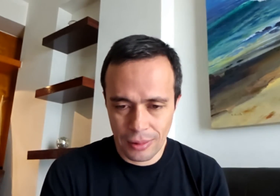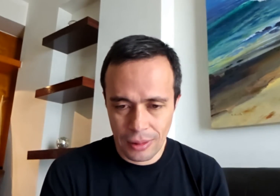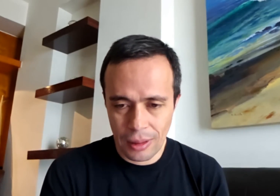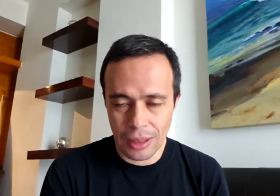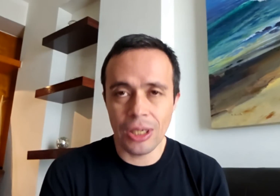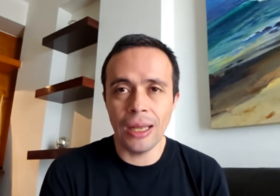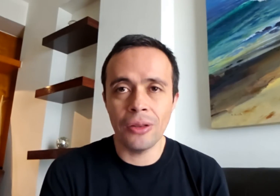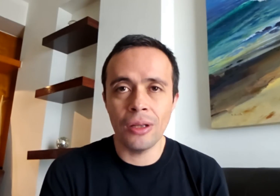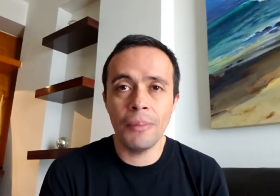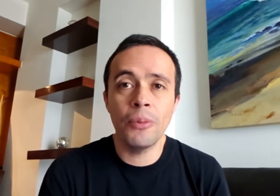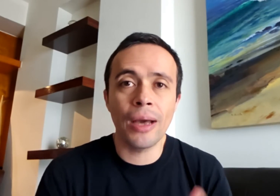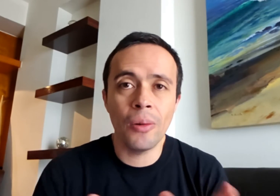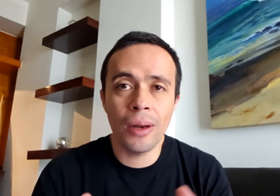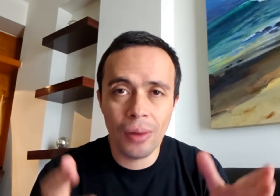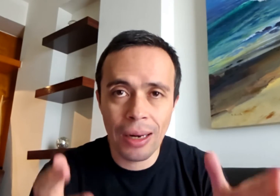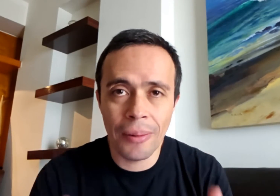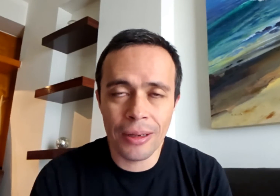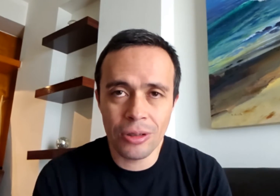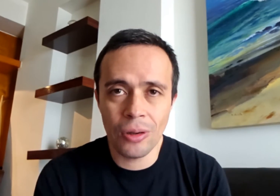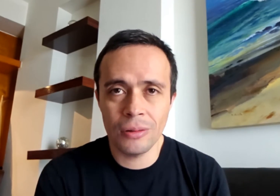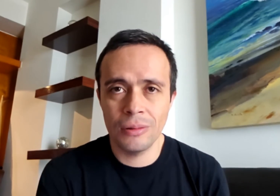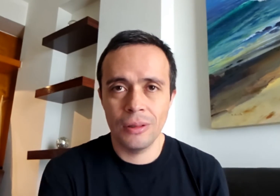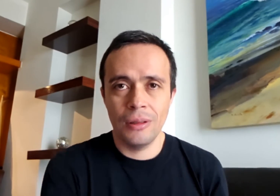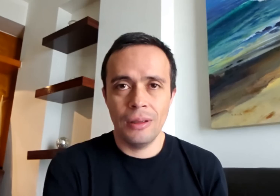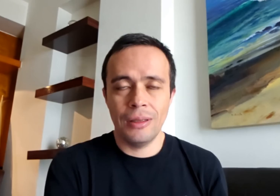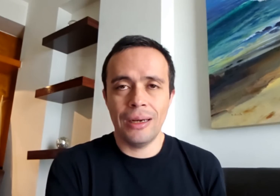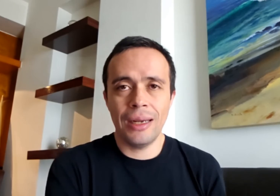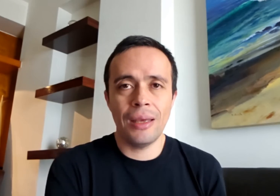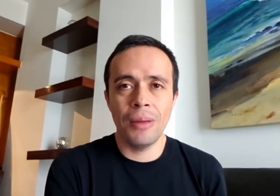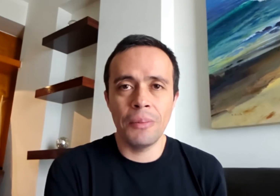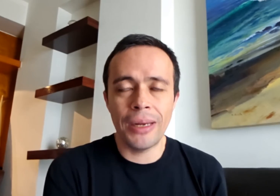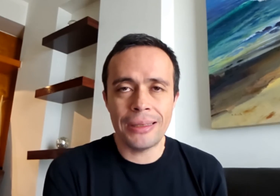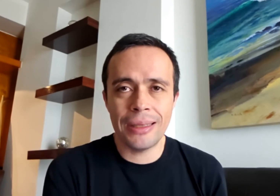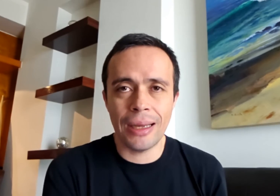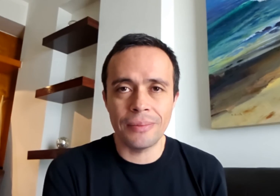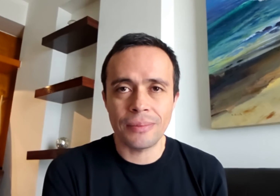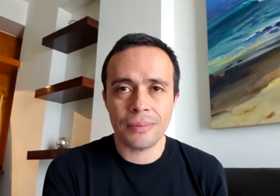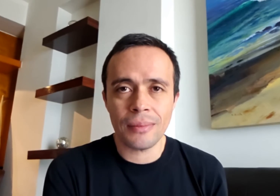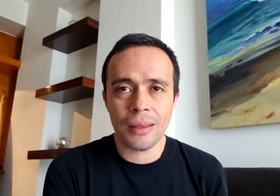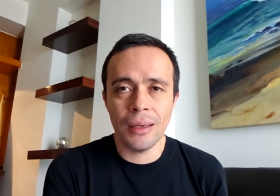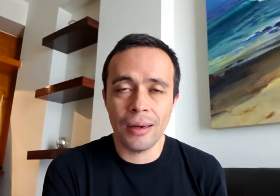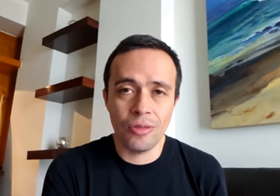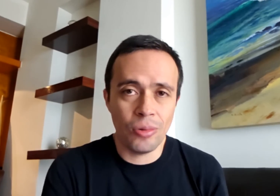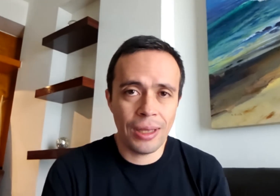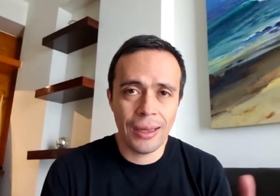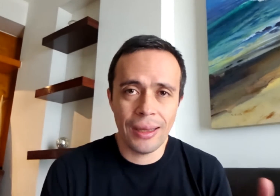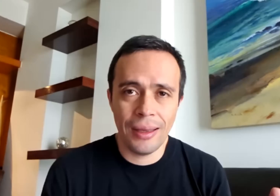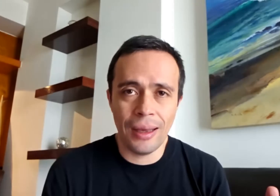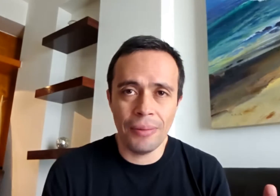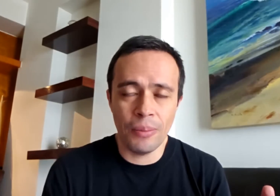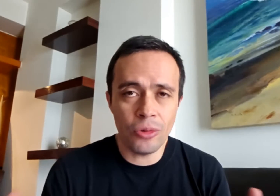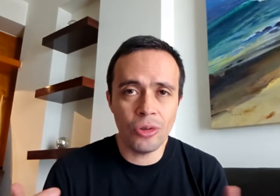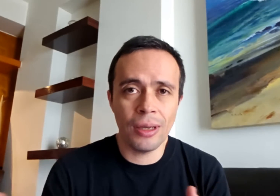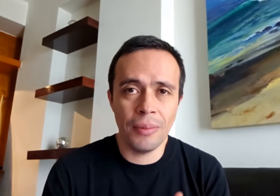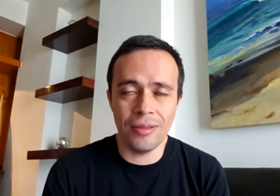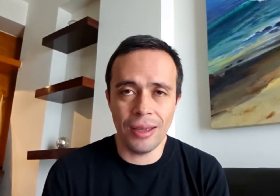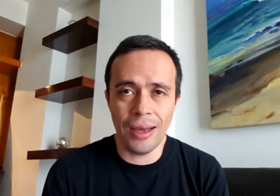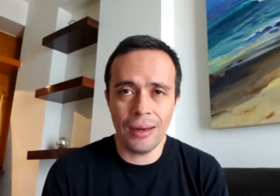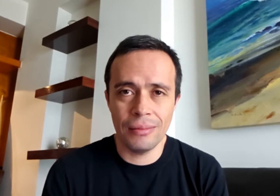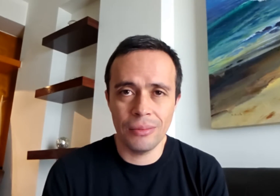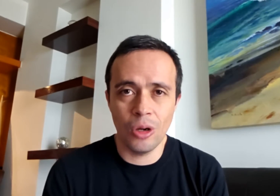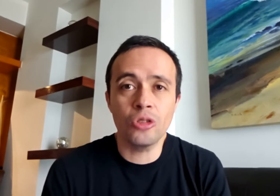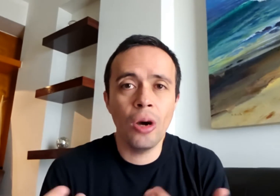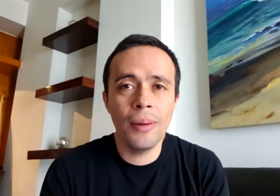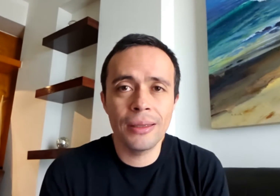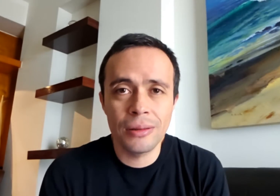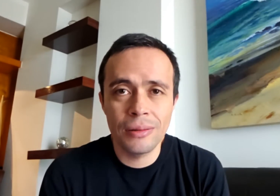estaba rechinando de limpio, de acuerdo a la versión del régimen priista. Y resulta que había mucho que